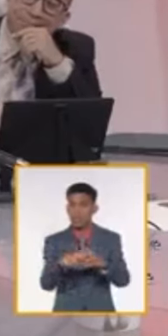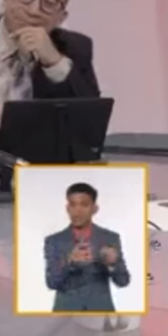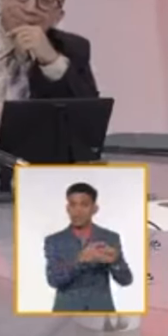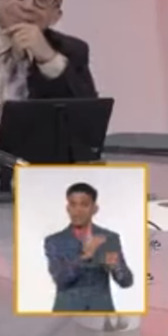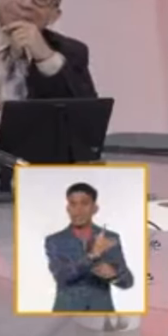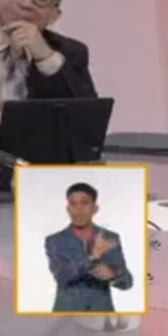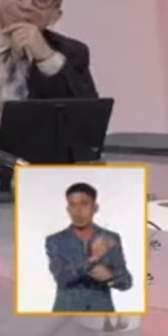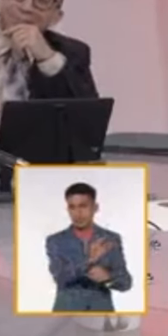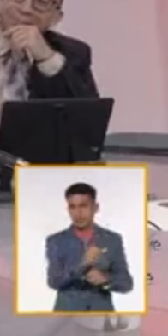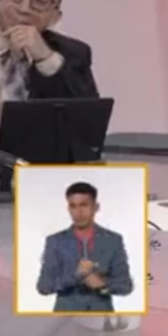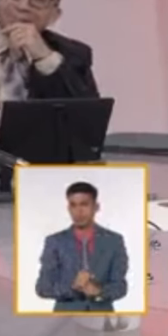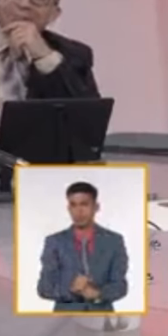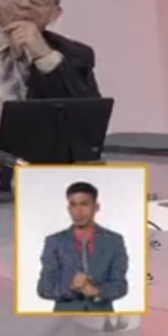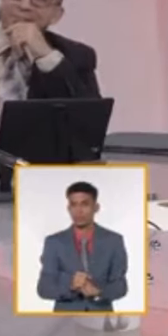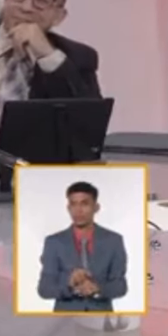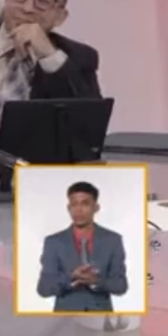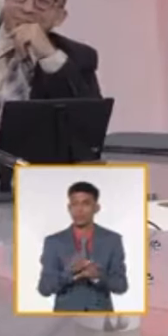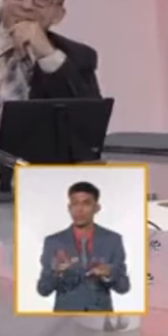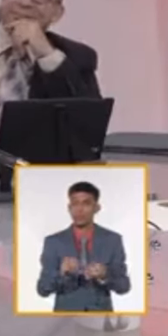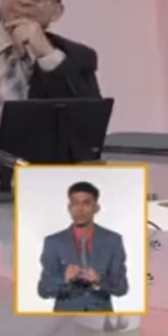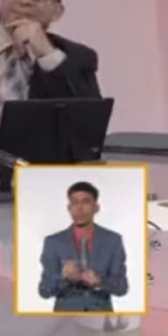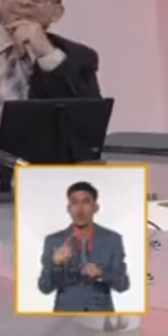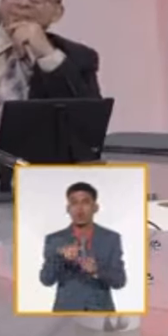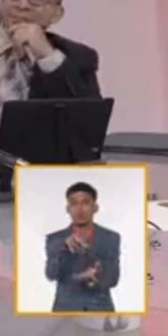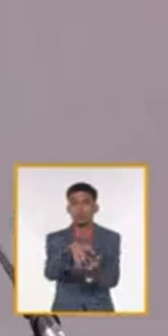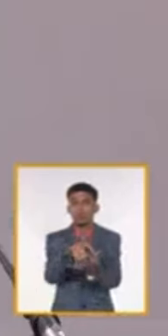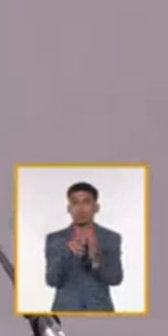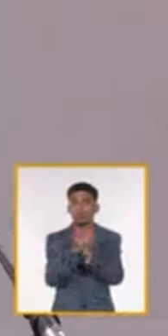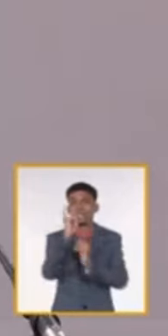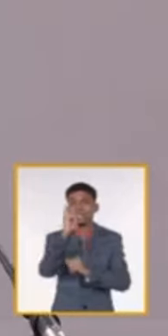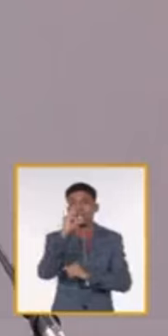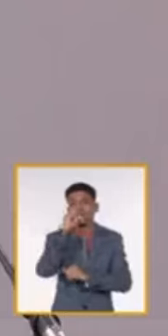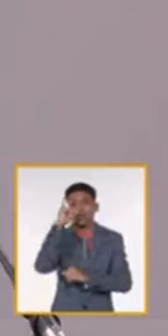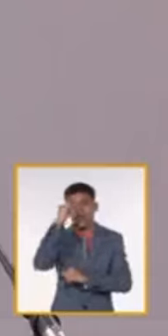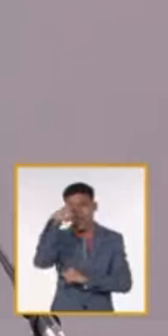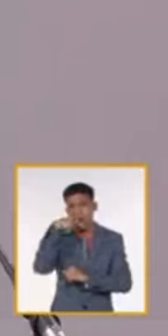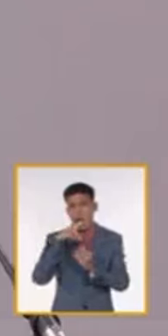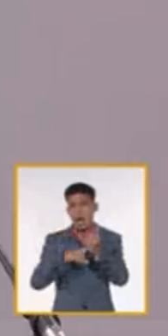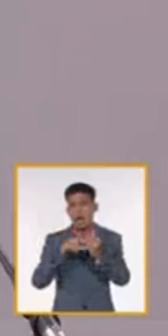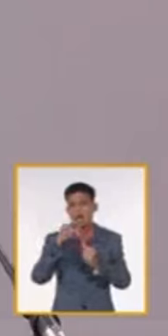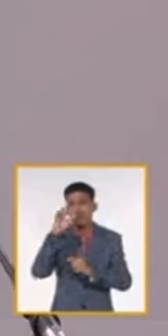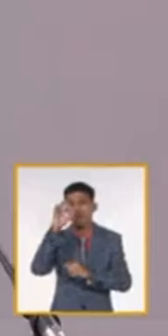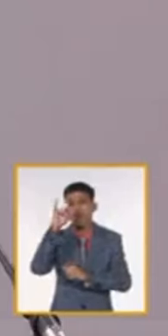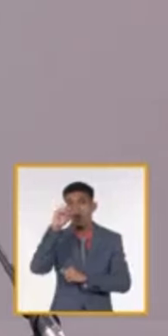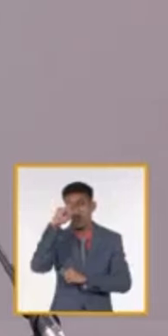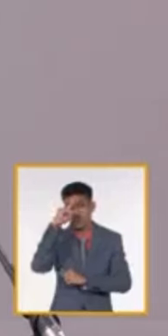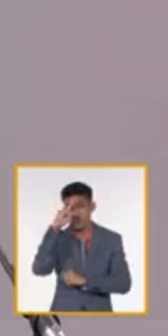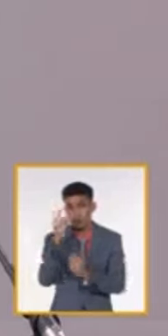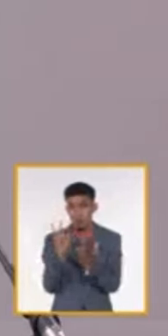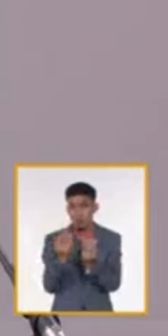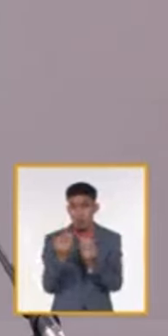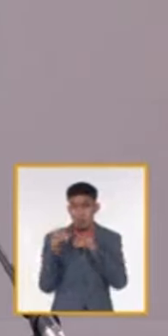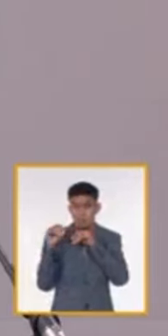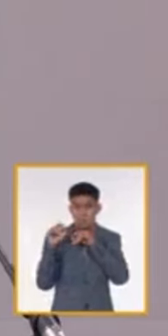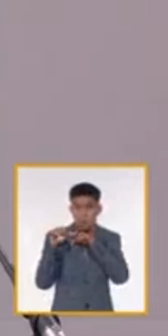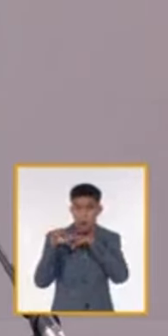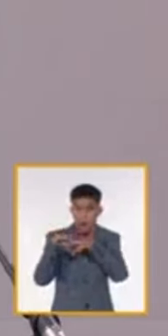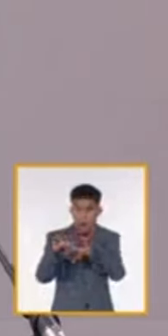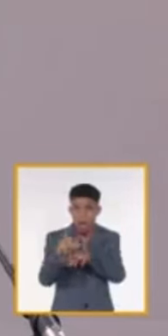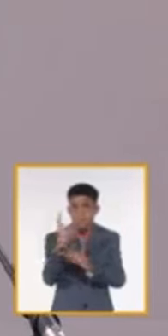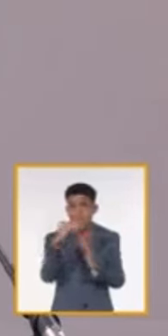para las ciudades de Minneapolis y de Chicago van a haber grandes manifestaciones, grandes movilizaciones, no de